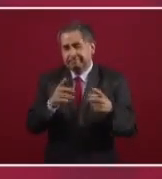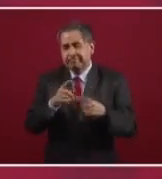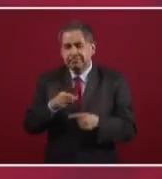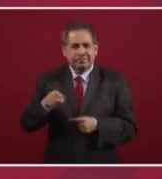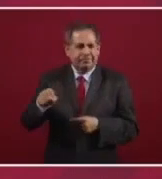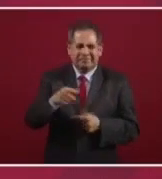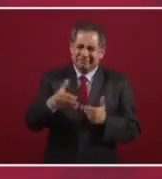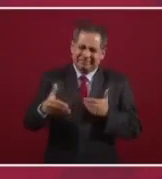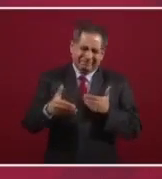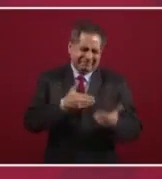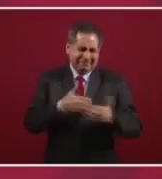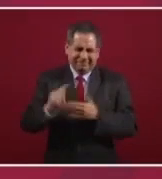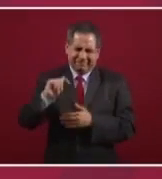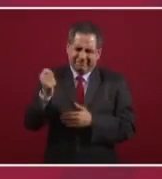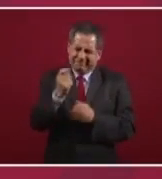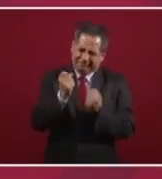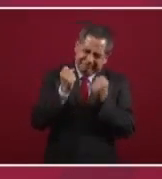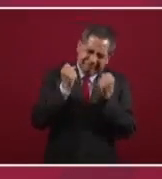una tecnología